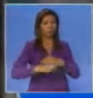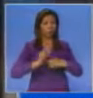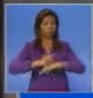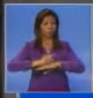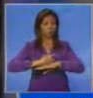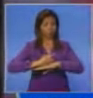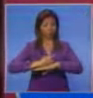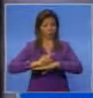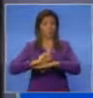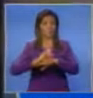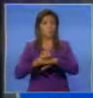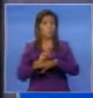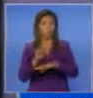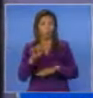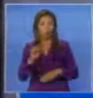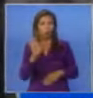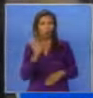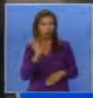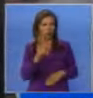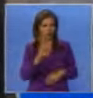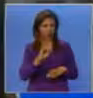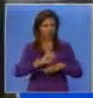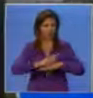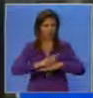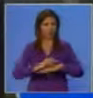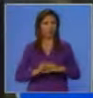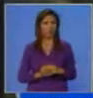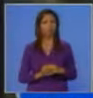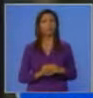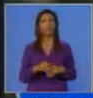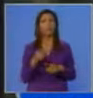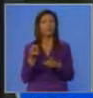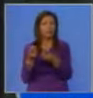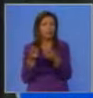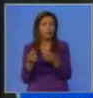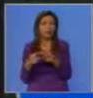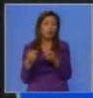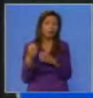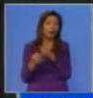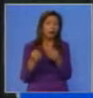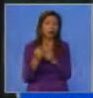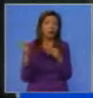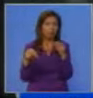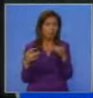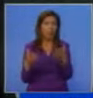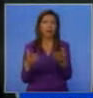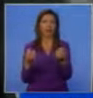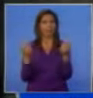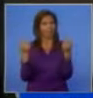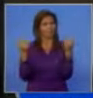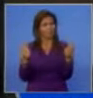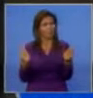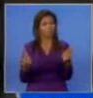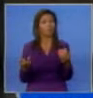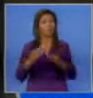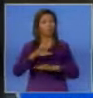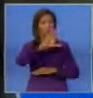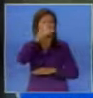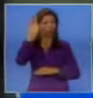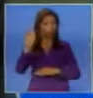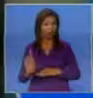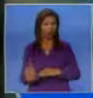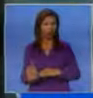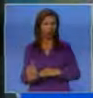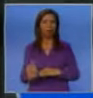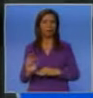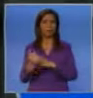juego. A este mundial regresaron varias selecciones tras muchos años de ausencia. A estos equipos se suman los debutantes Costa Rica, siendo